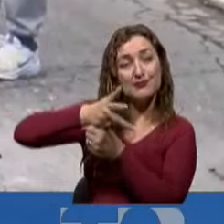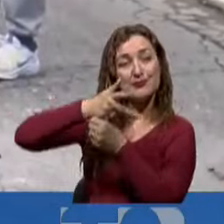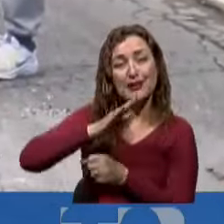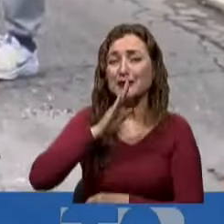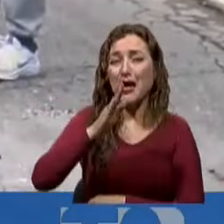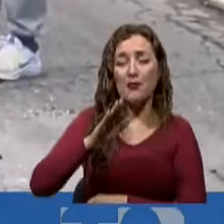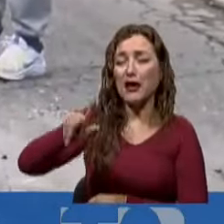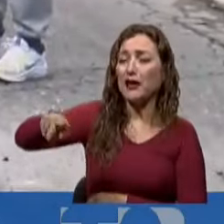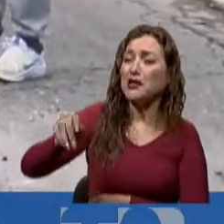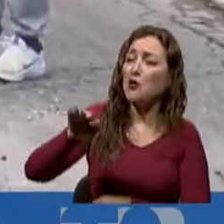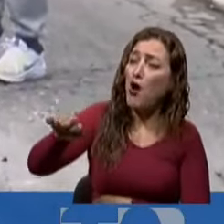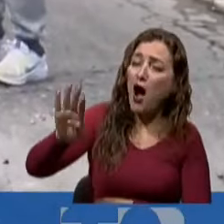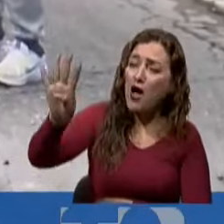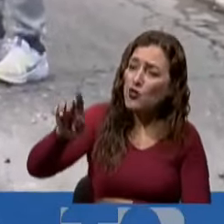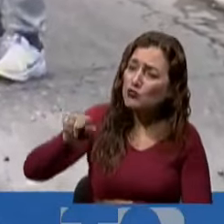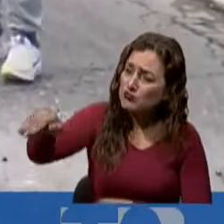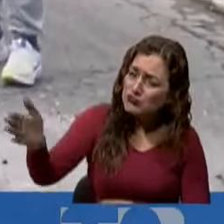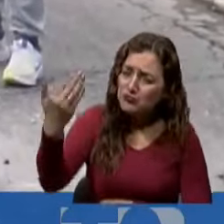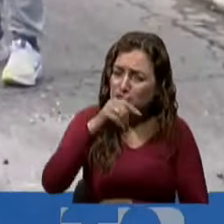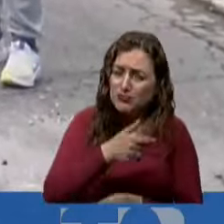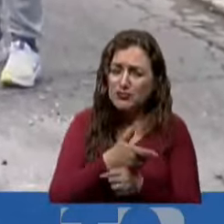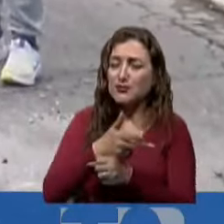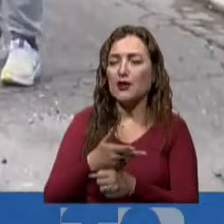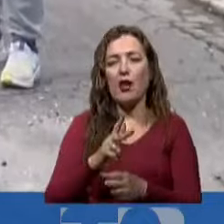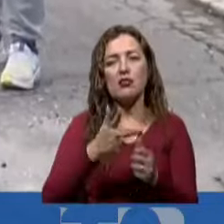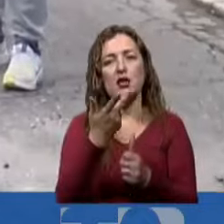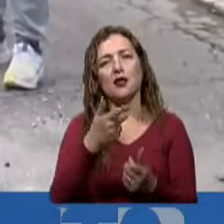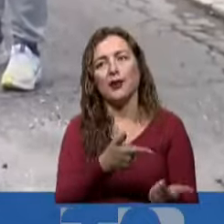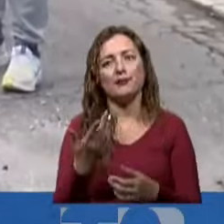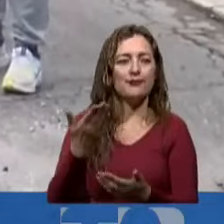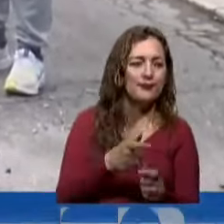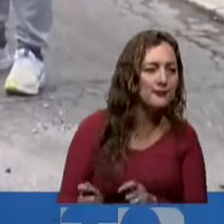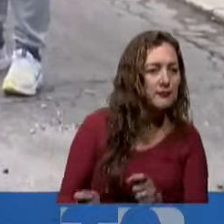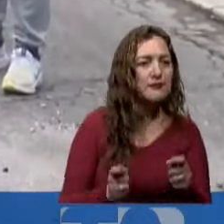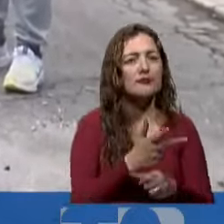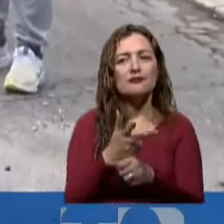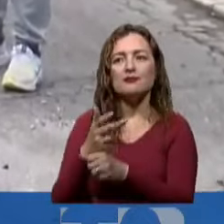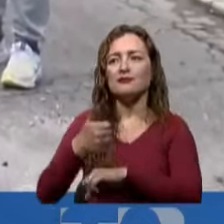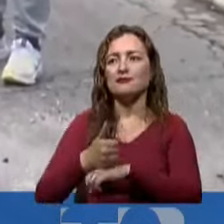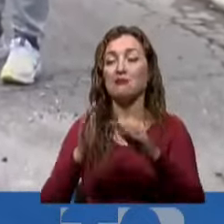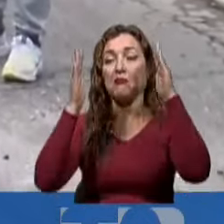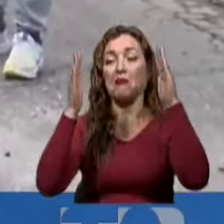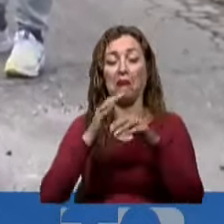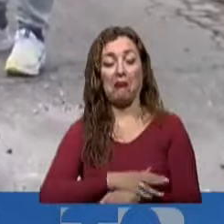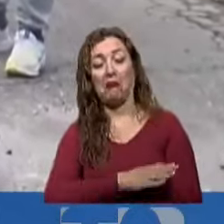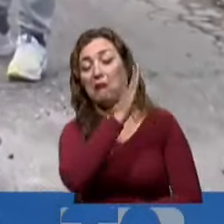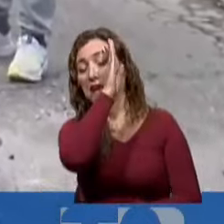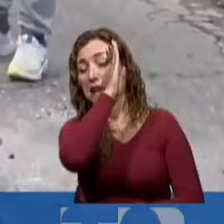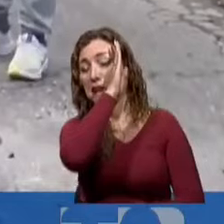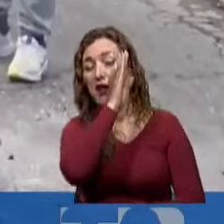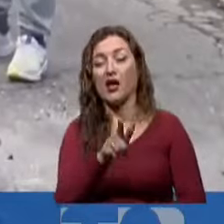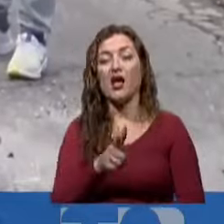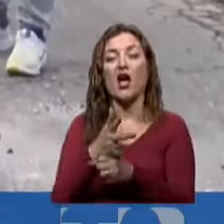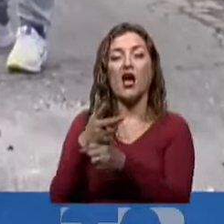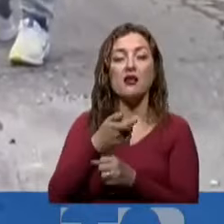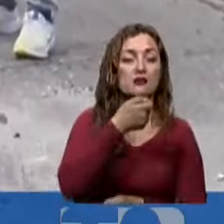vecinos de La Luz están preocupados porque las autoridades municipales, en este caso, no les escuchan a los pedidos. Es la tercera vez que,